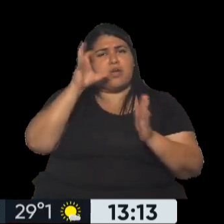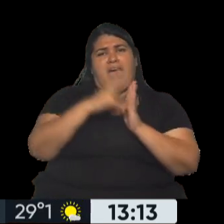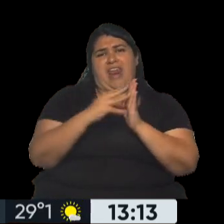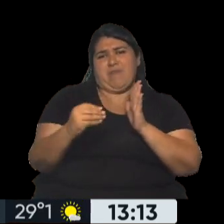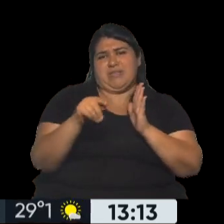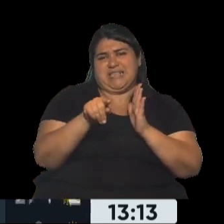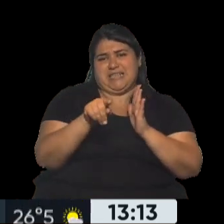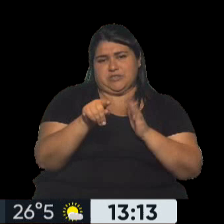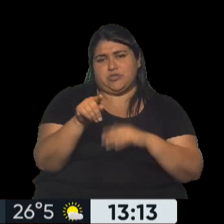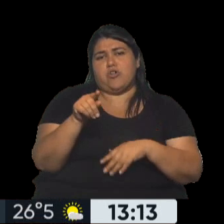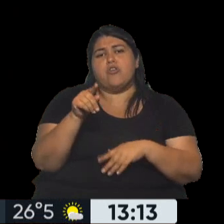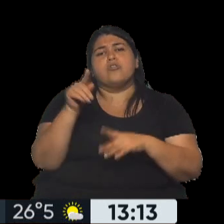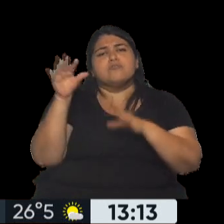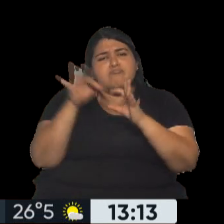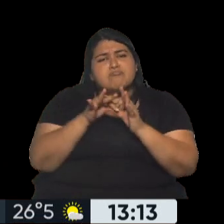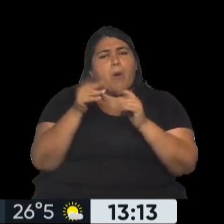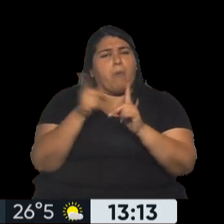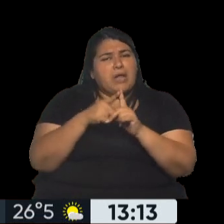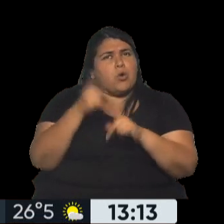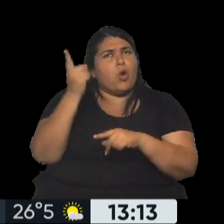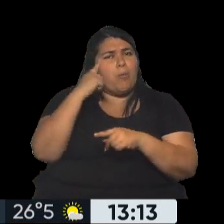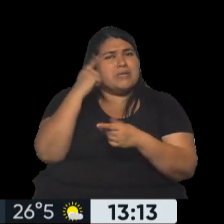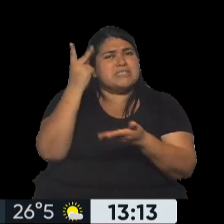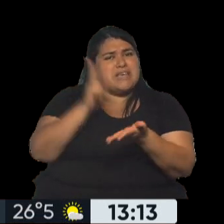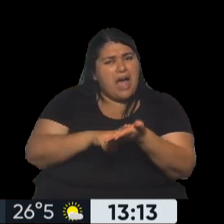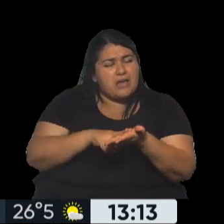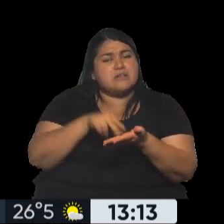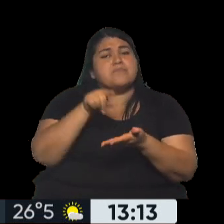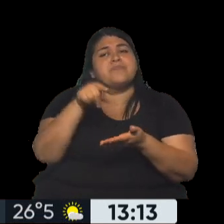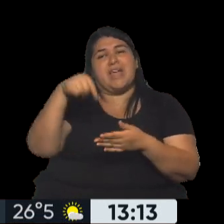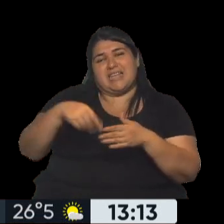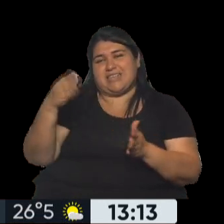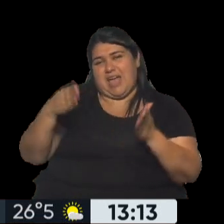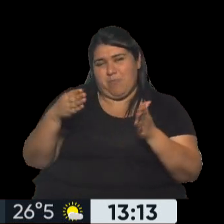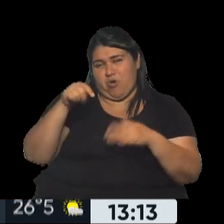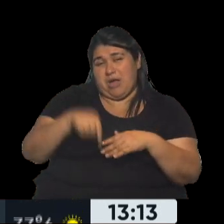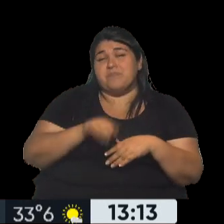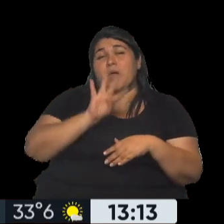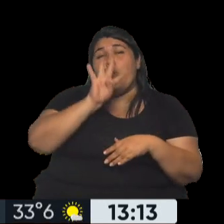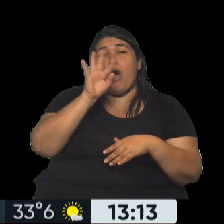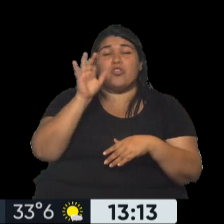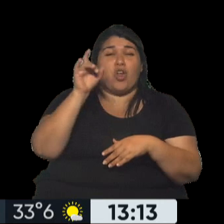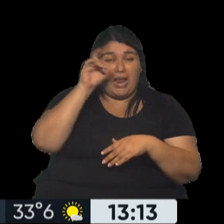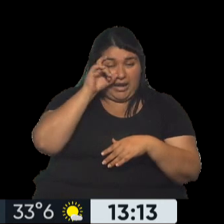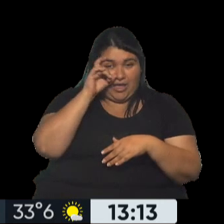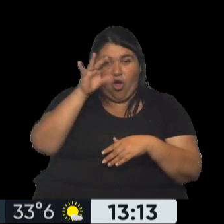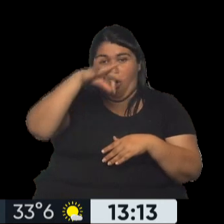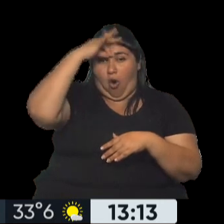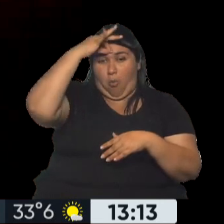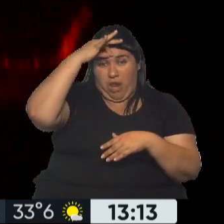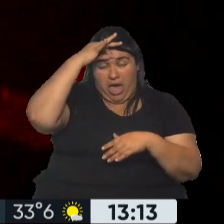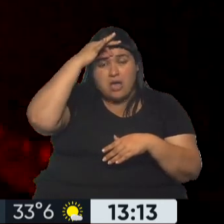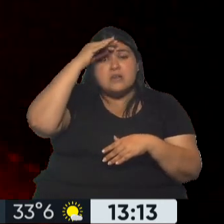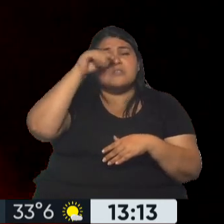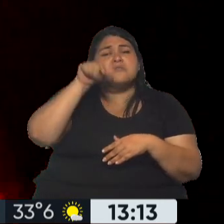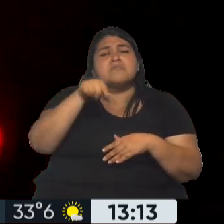hermosa de los vínculos y de repensar, y bien vale para esta época del año, ¿no? Pensarlo ya que el 4 de enero tenemos esta obra una vez más que habla sobre